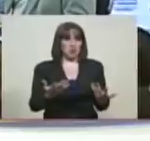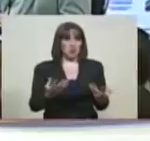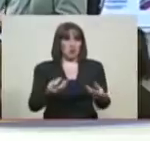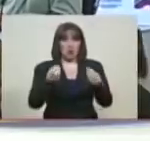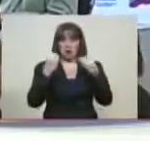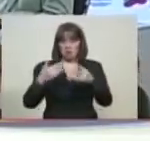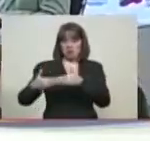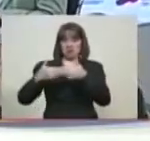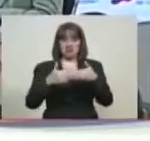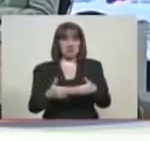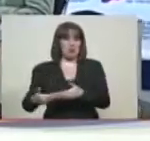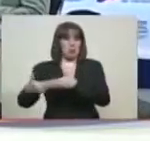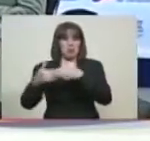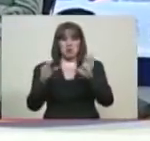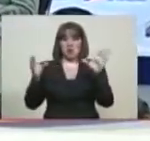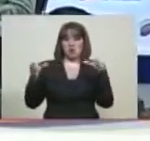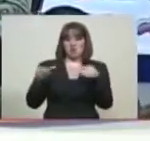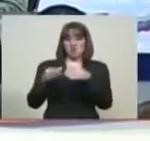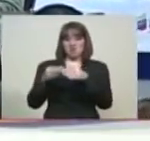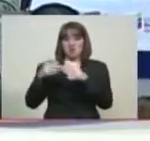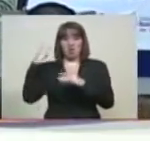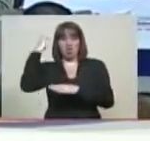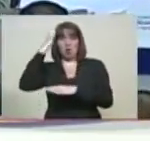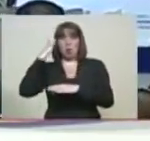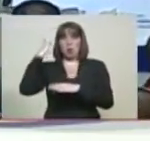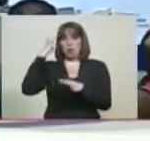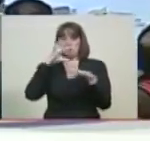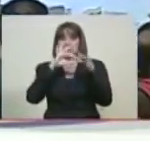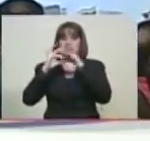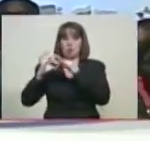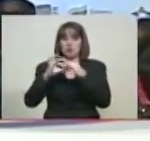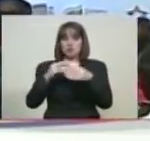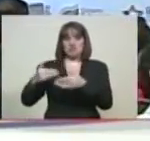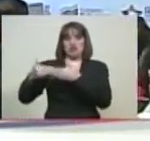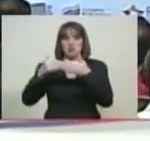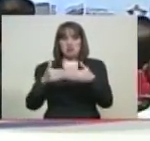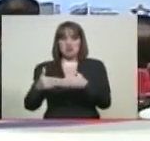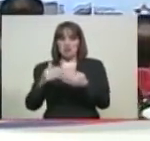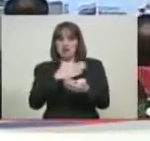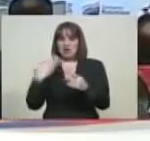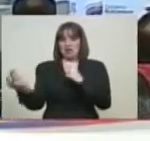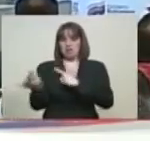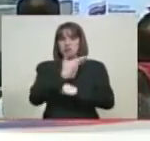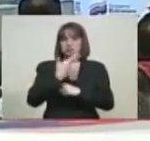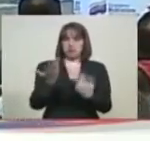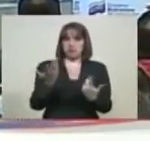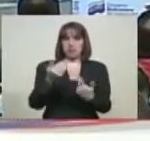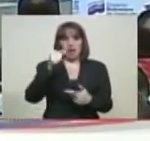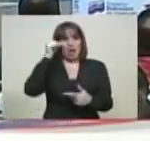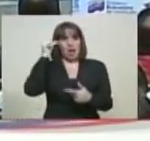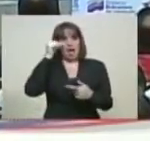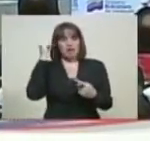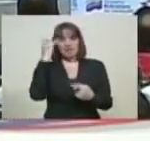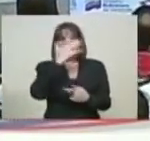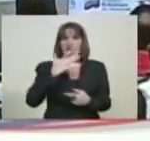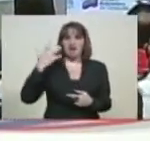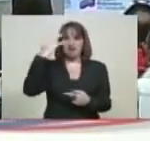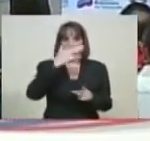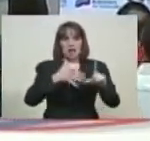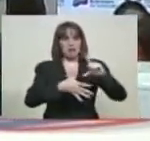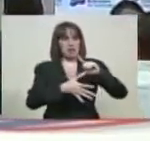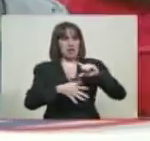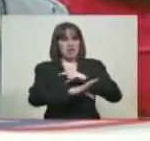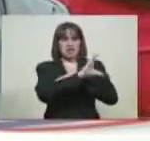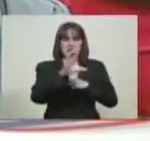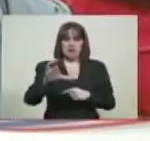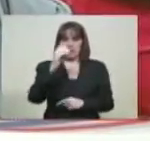imperios coloniales de europa que pretenden tratar al asia a la áfrica en américa latina